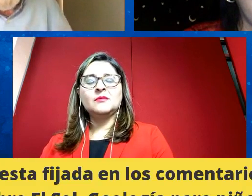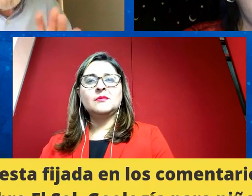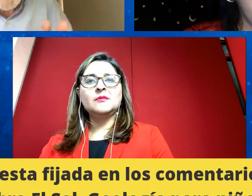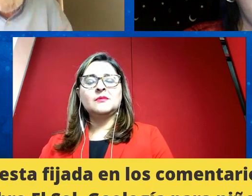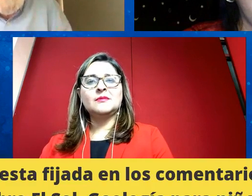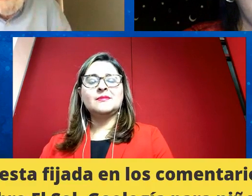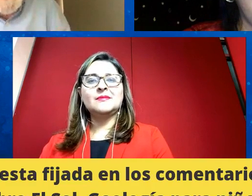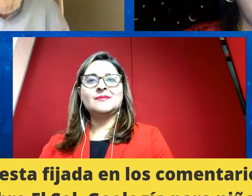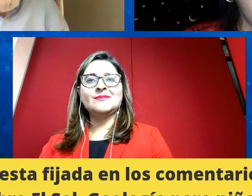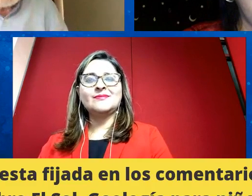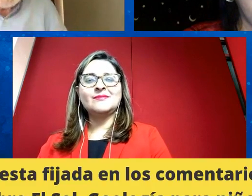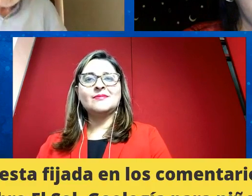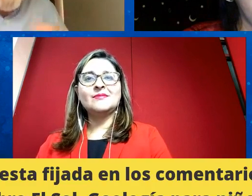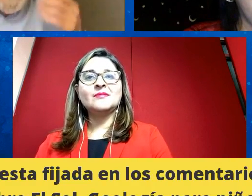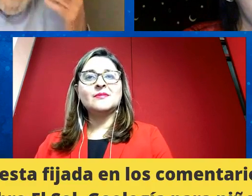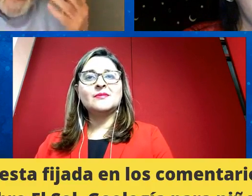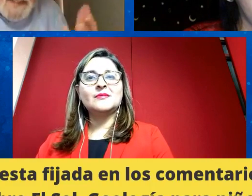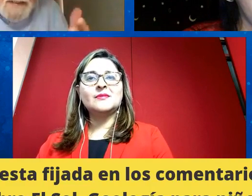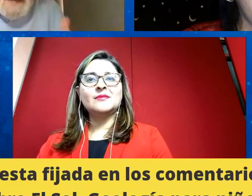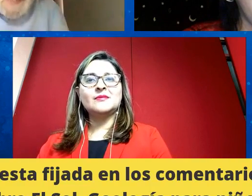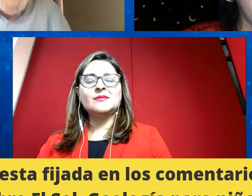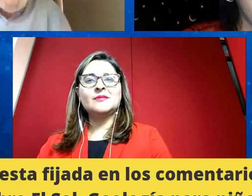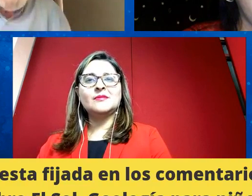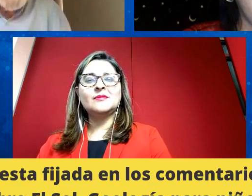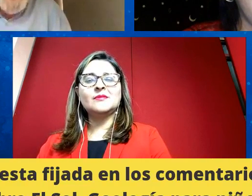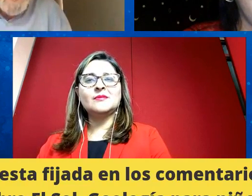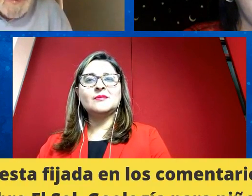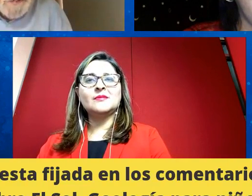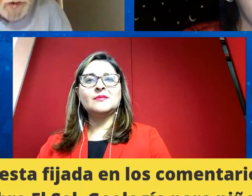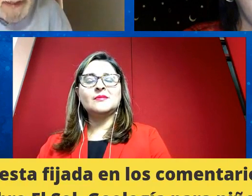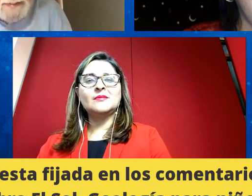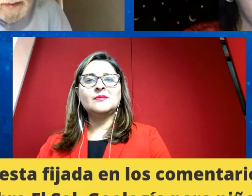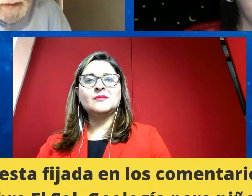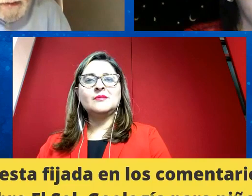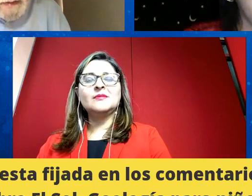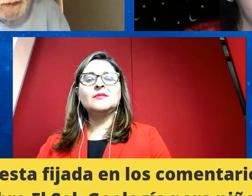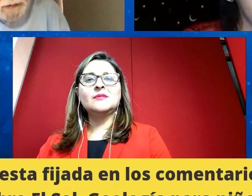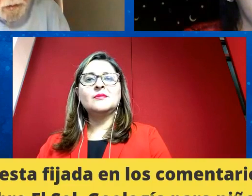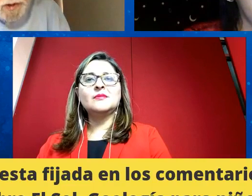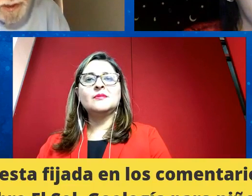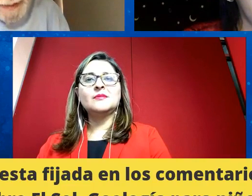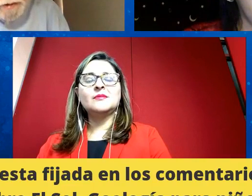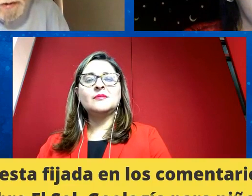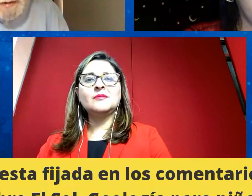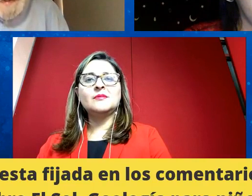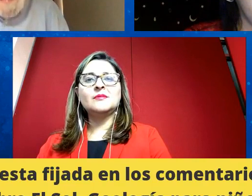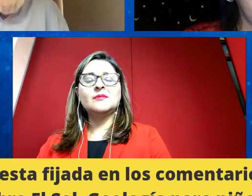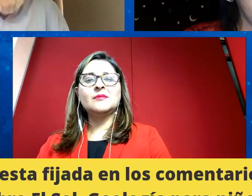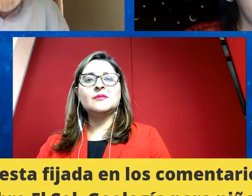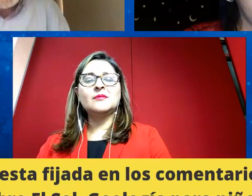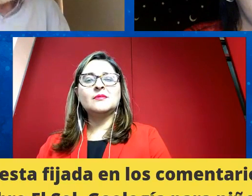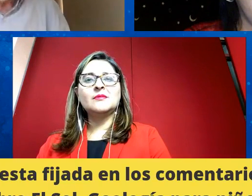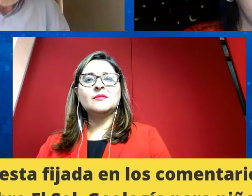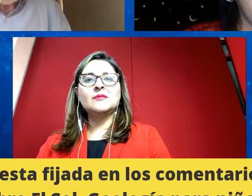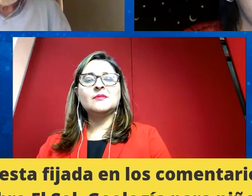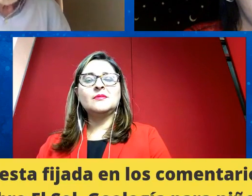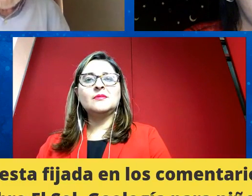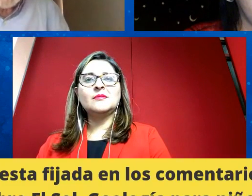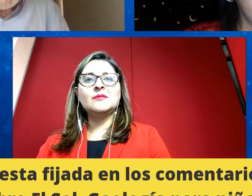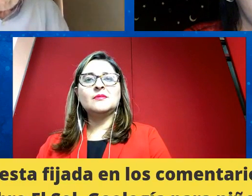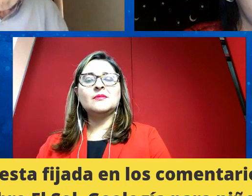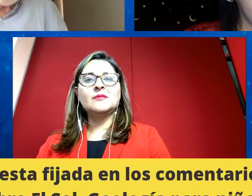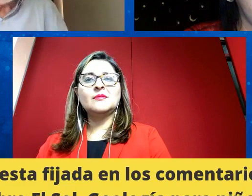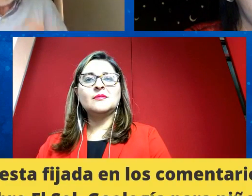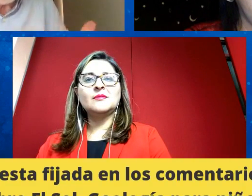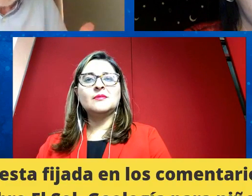que dejémoslo tranquilo. Pero no puede ser. A mí me produce violencia. Los chinos están comprando